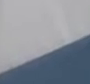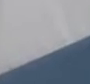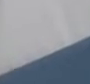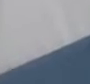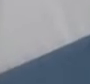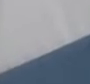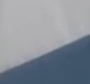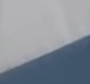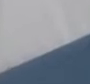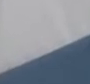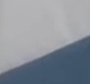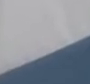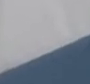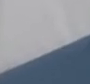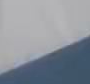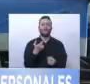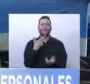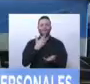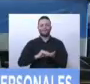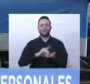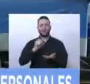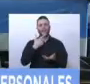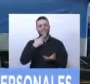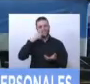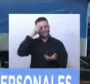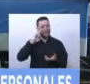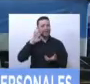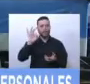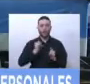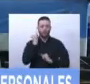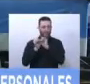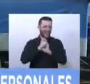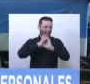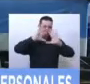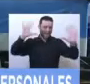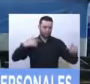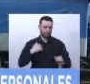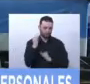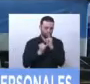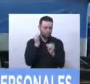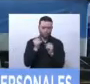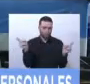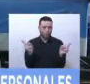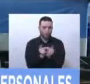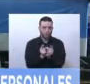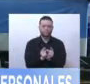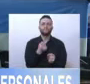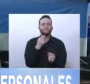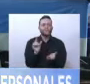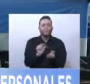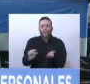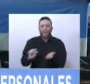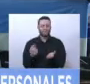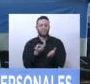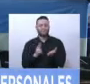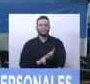más, que la disidencia enriquece. Así que bueno, muy muy contento por esta posibilidad, por este nuevo compromiso, y